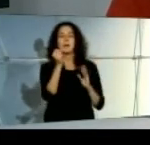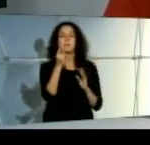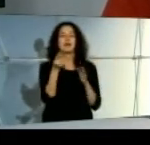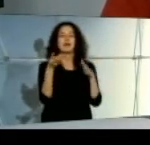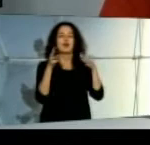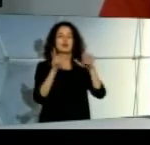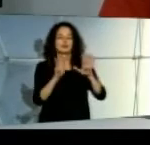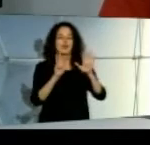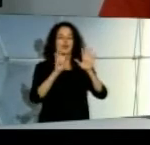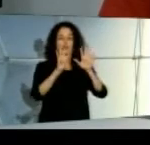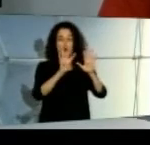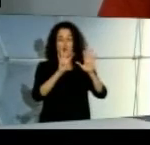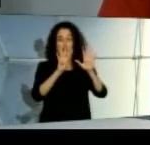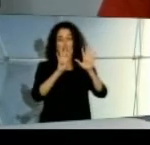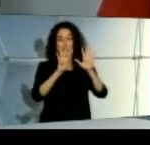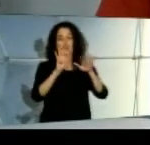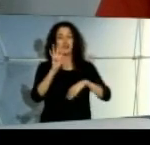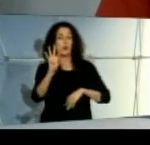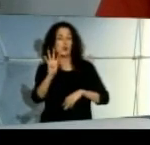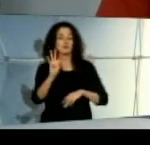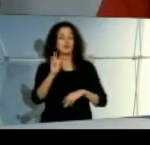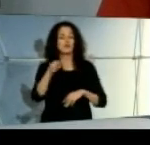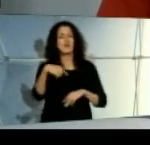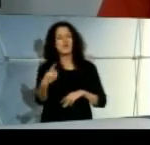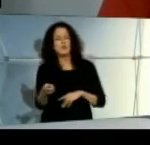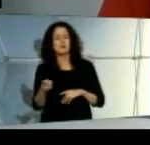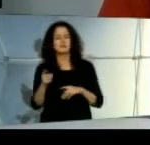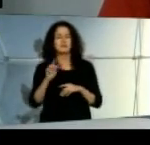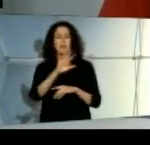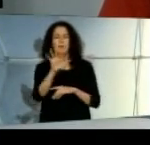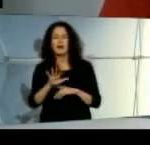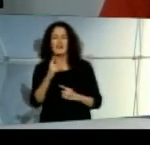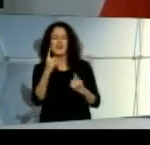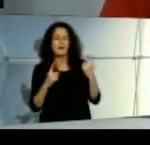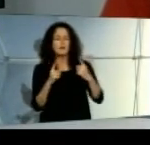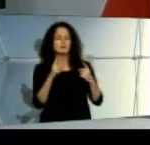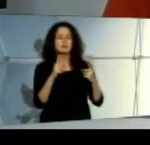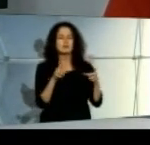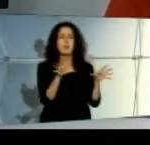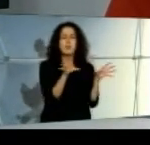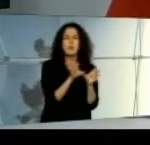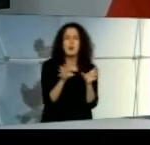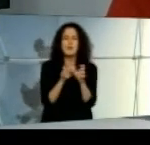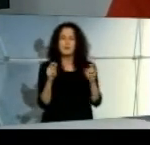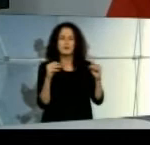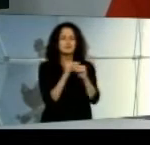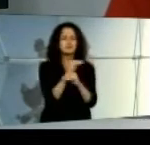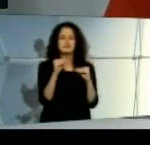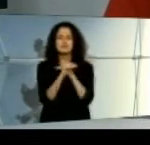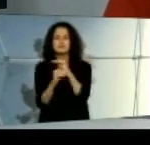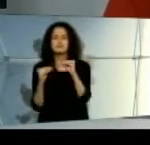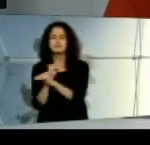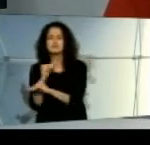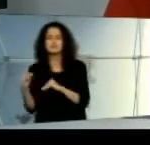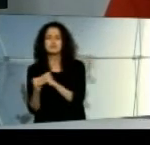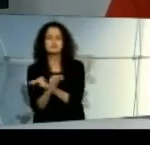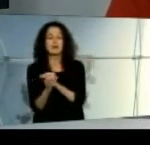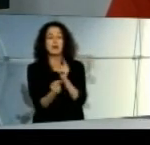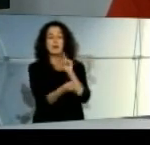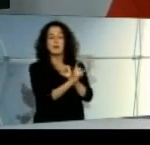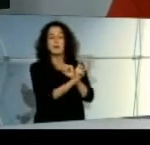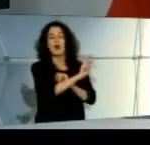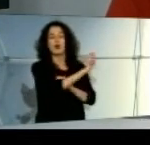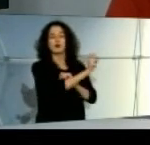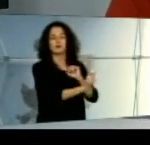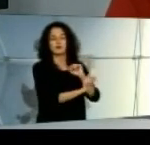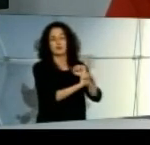1894. Aquí ya ciertas desavenencias con algunas provincias genera que en Bilbao se abra el colegio,